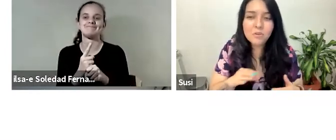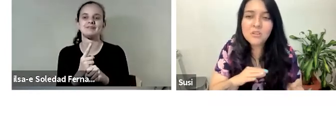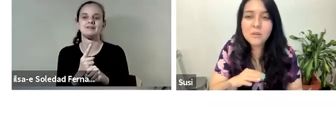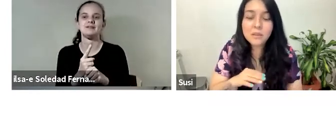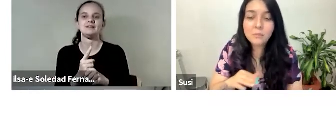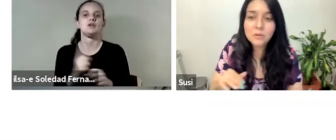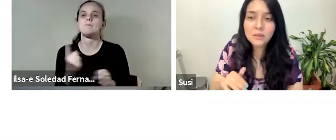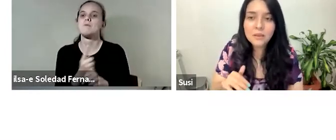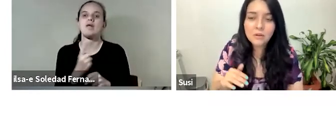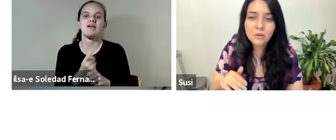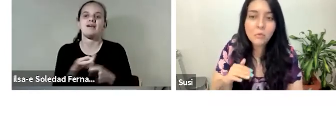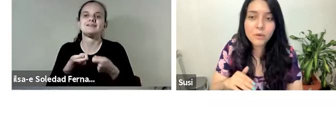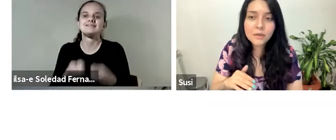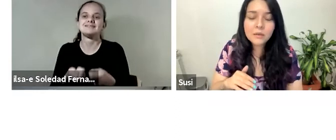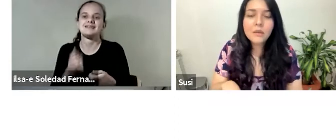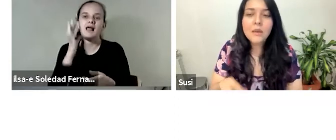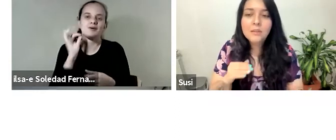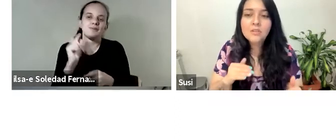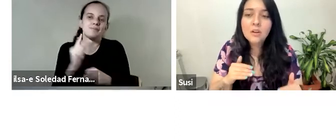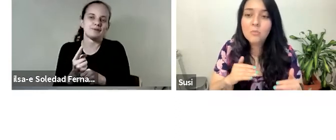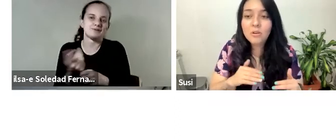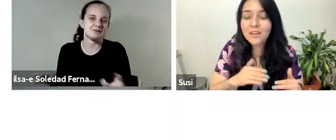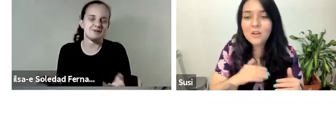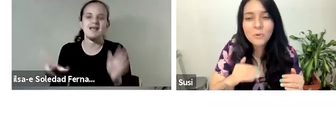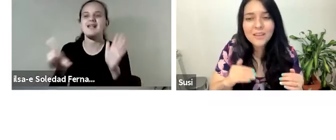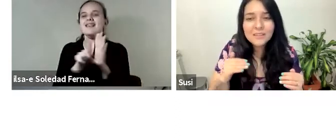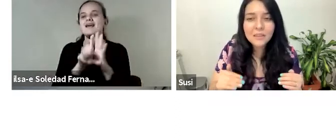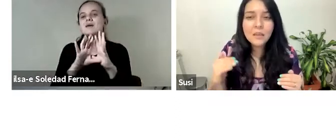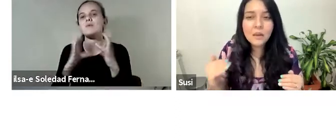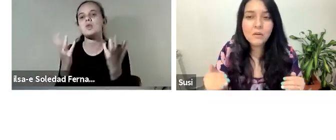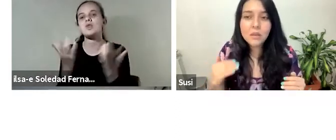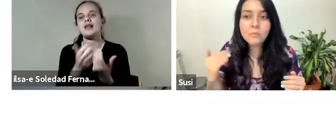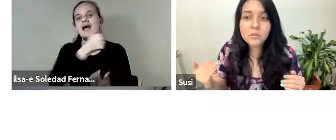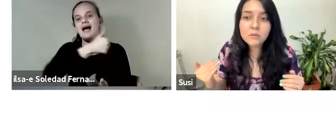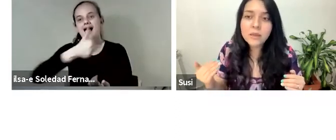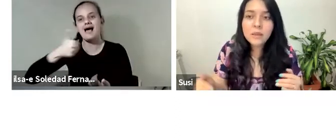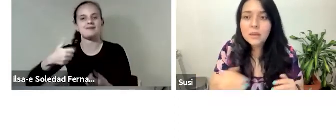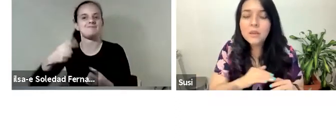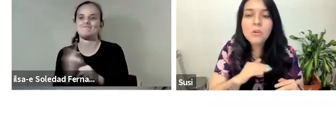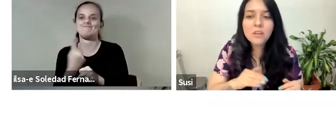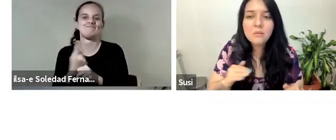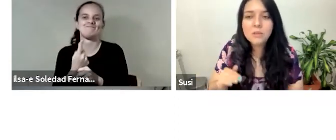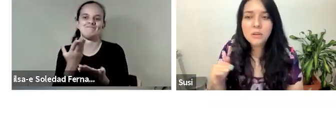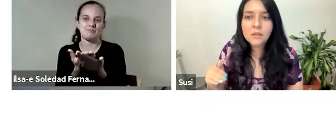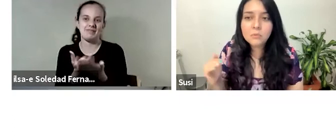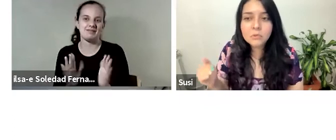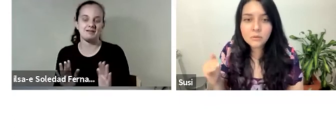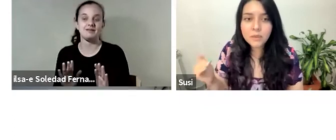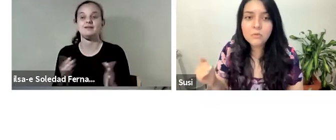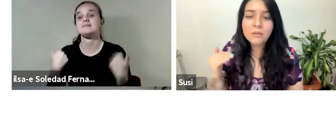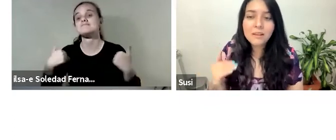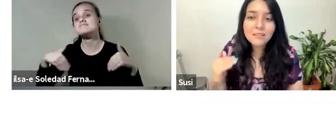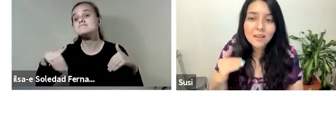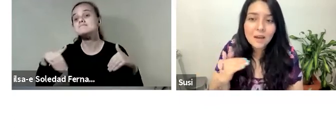directamente imposible desde el punto de vista técnico de cumplir. Entonces, como la ley no puede exigirte algo que es imposible, ningún ordenamiento legal del mundo